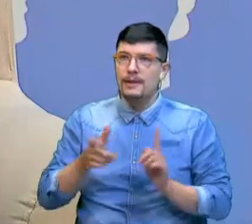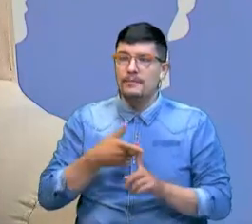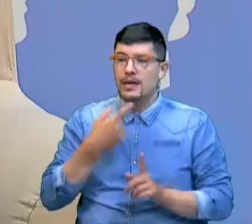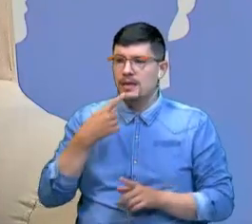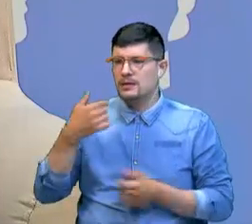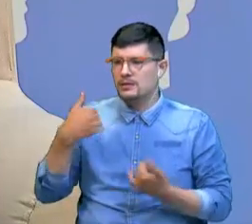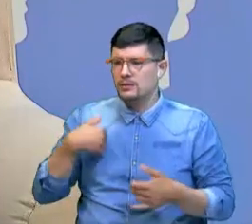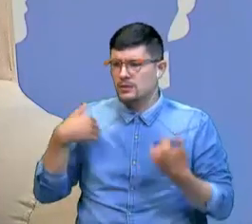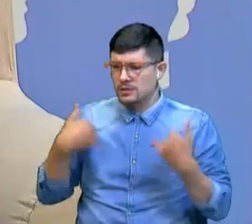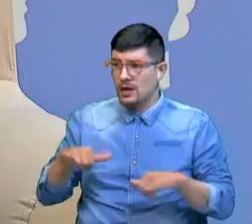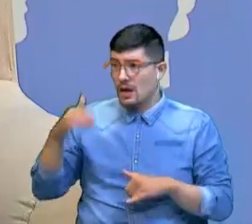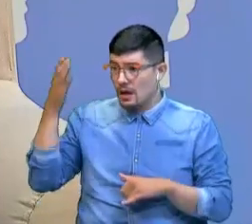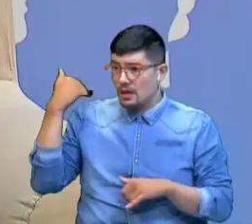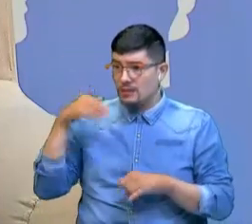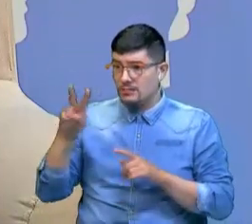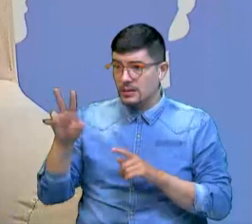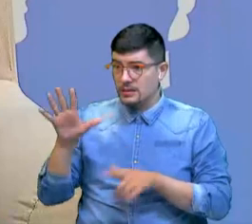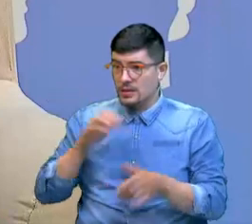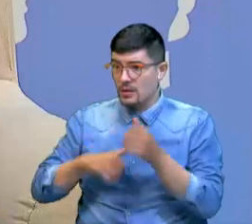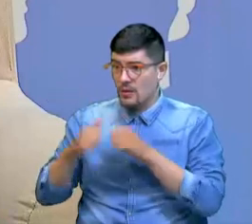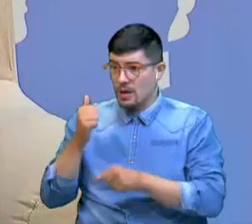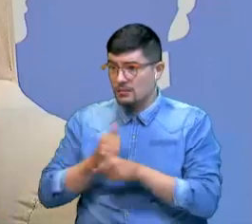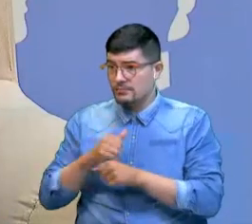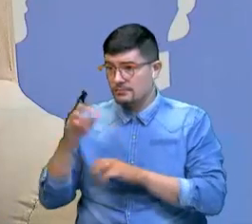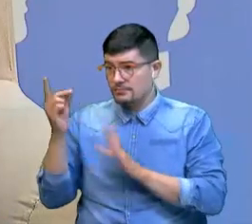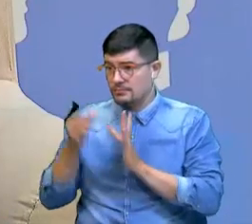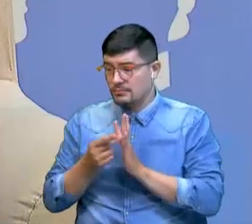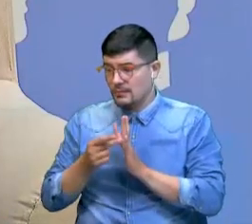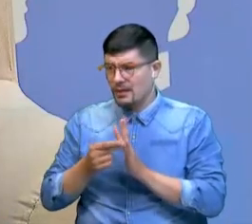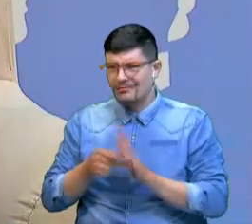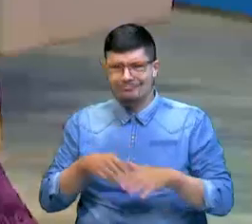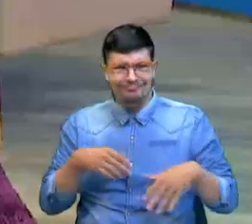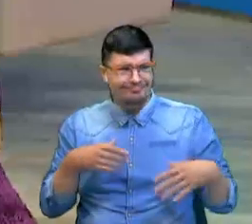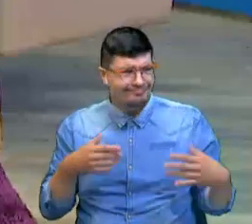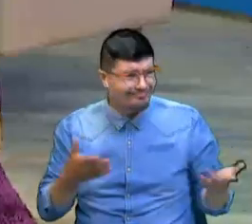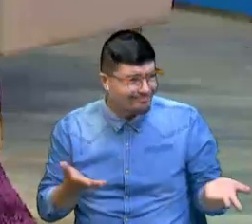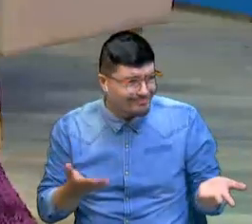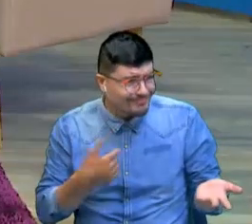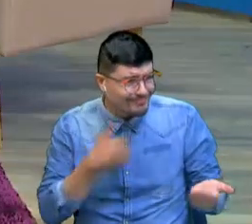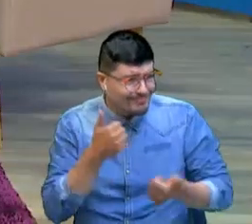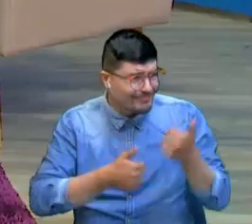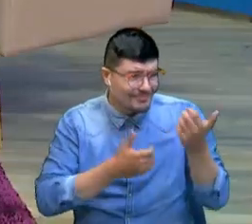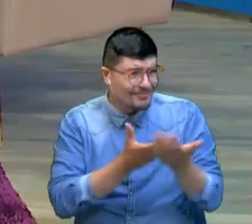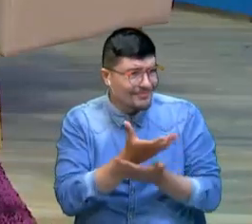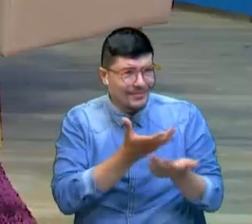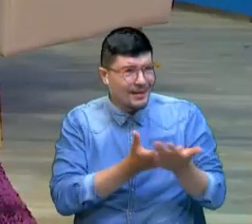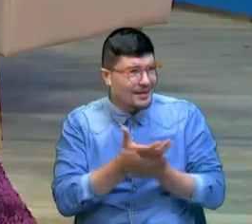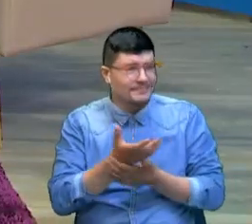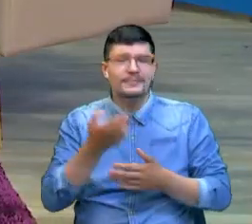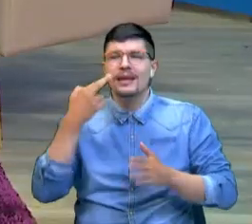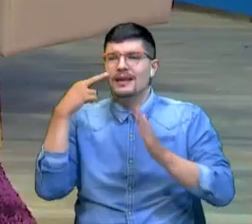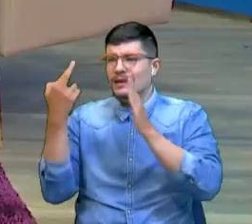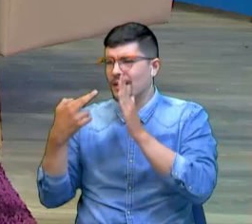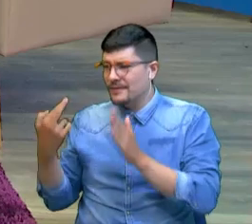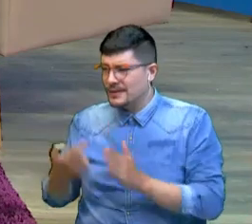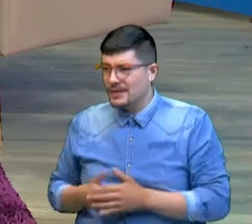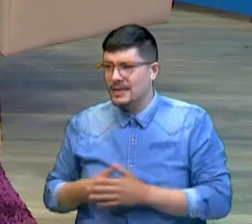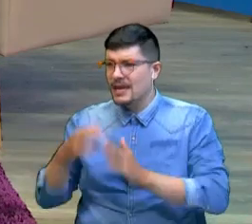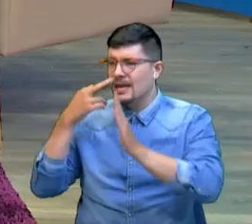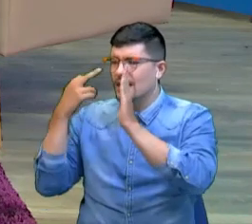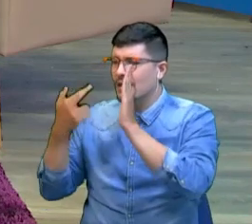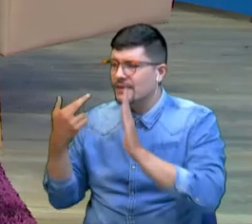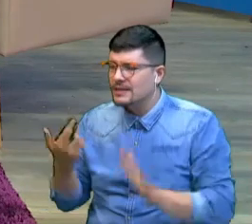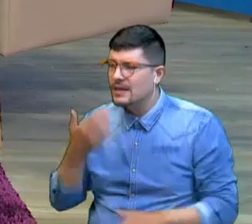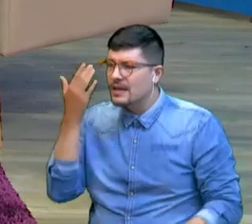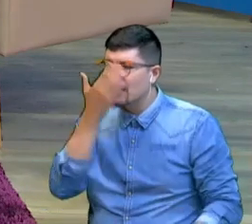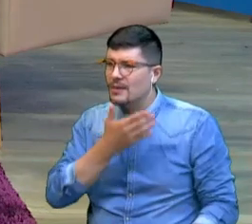yo ya me casé también con él hace 25 años. Entonces, ¿qué le aconsejamos a nuestra televidente? Revisar es pura parte